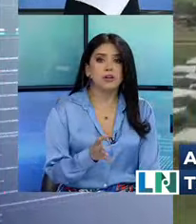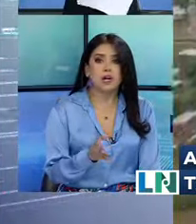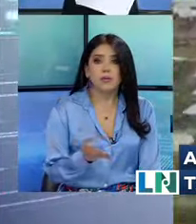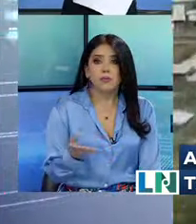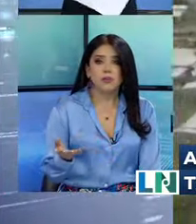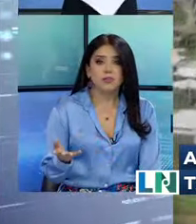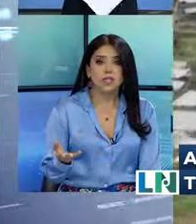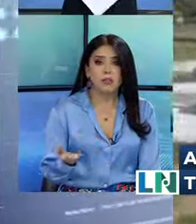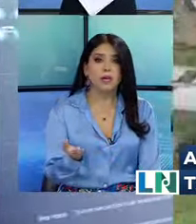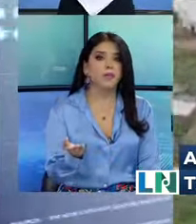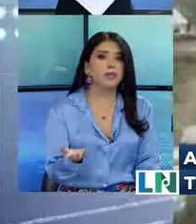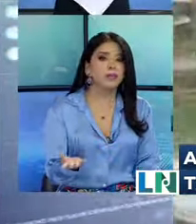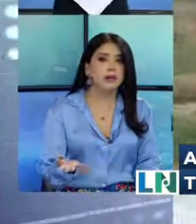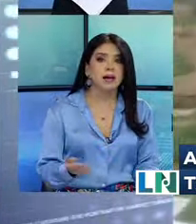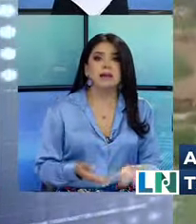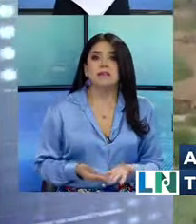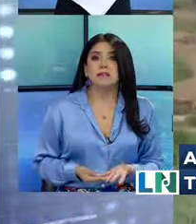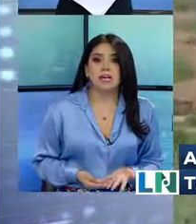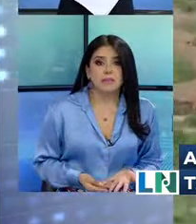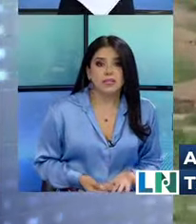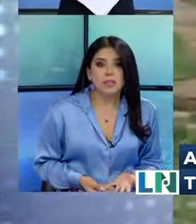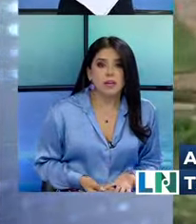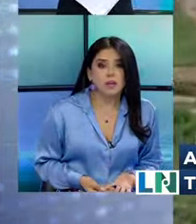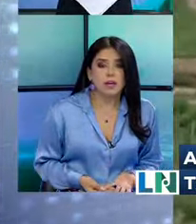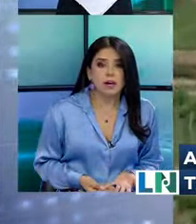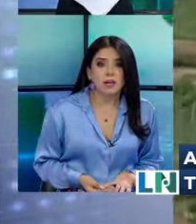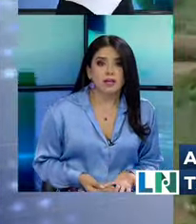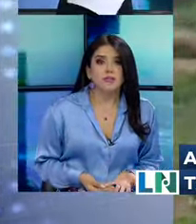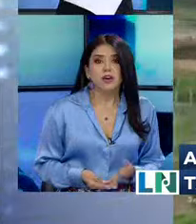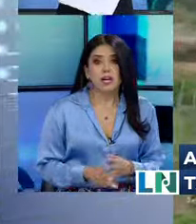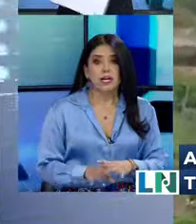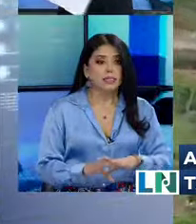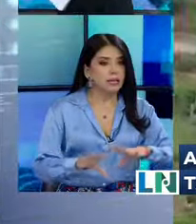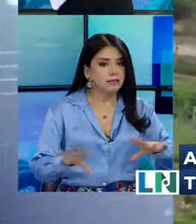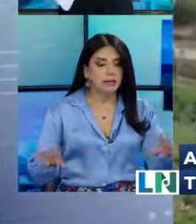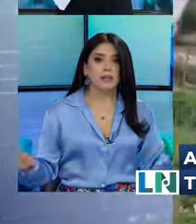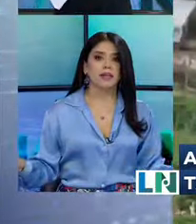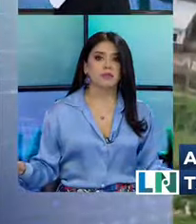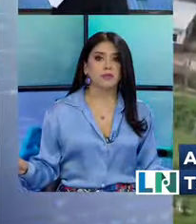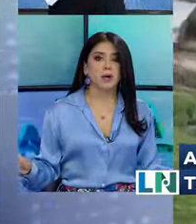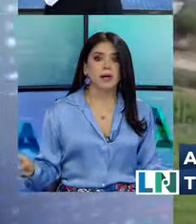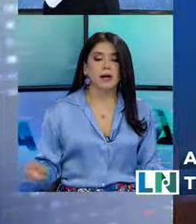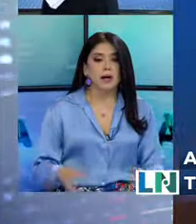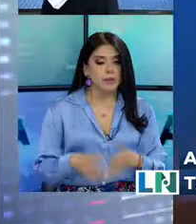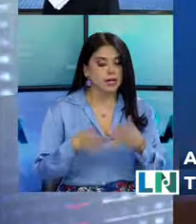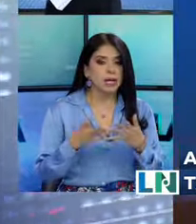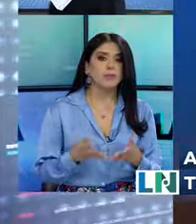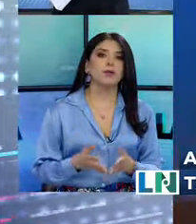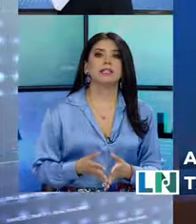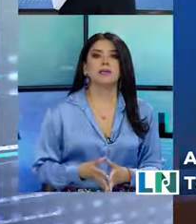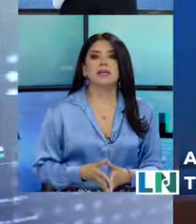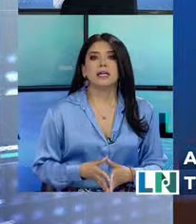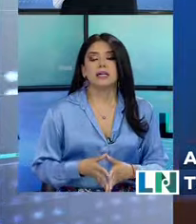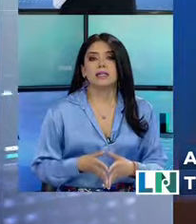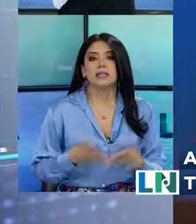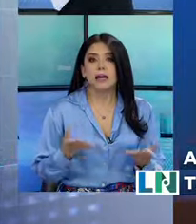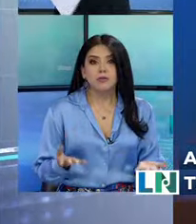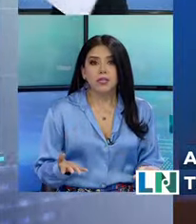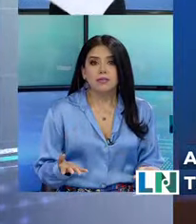zonas muy conocidas, por ejemplo, Urdesa, siempre se inunda. Zonas que tienen hasta regeneración urbana. Por ejemplo, el tema